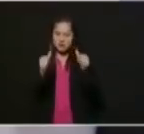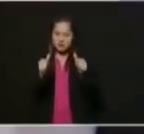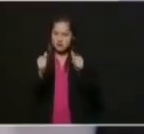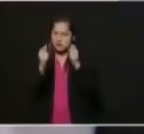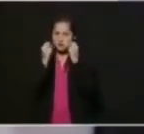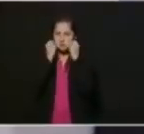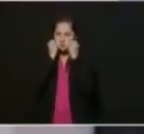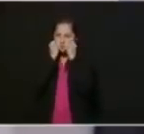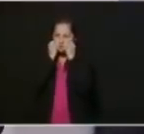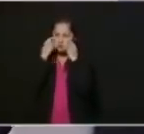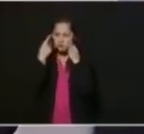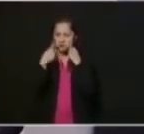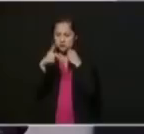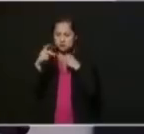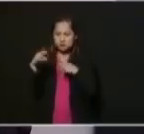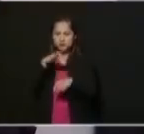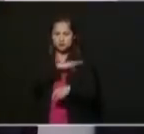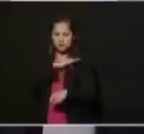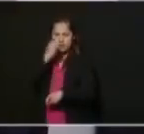clases,